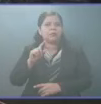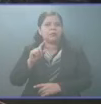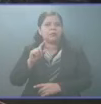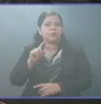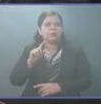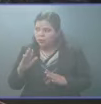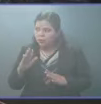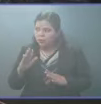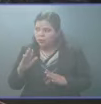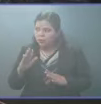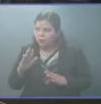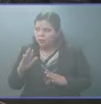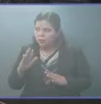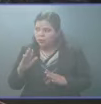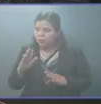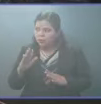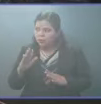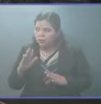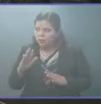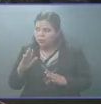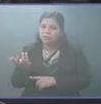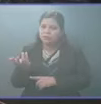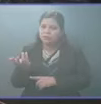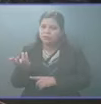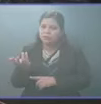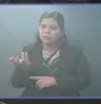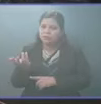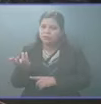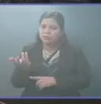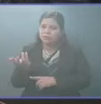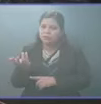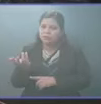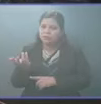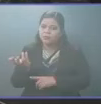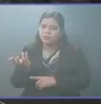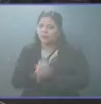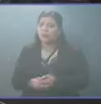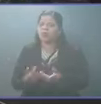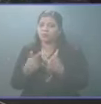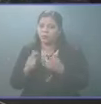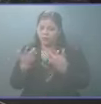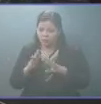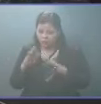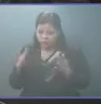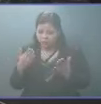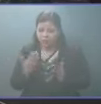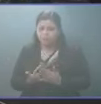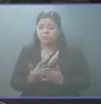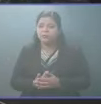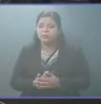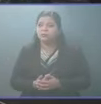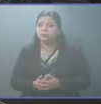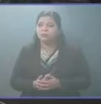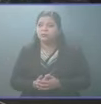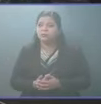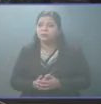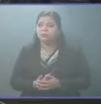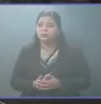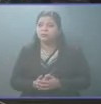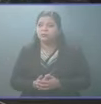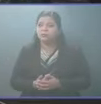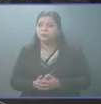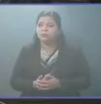otras situaciones las que le generan un problema de salud, y puede estarse, y la automedicación pues genera o deriva